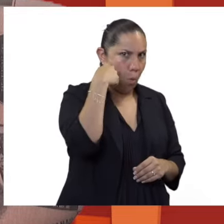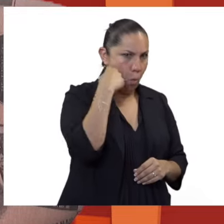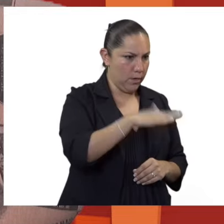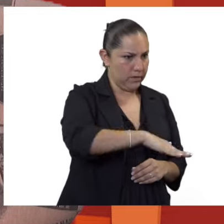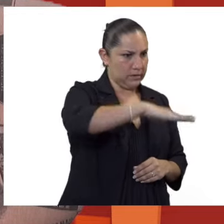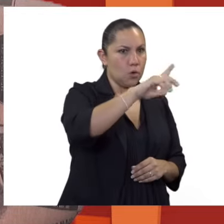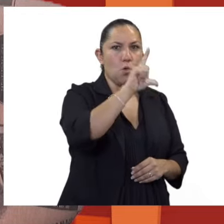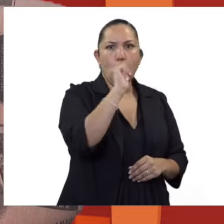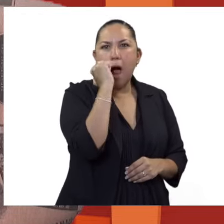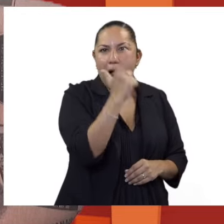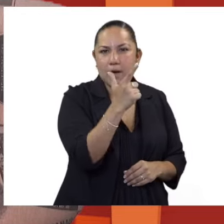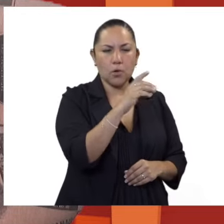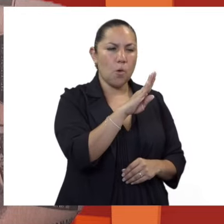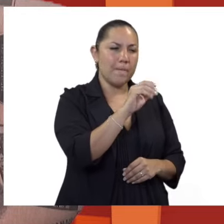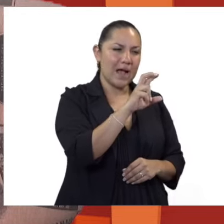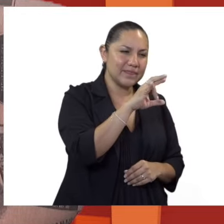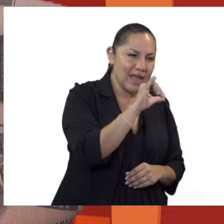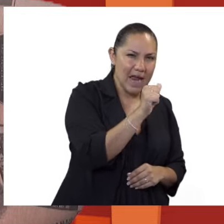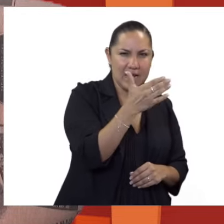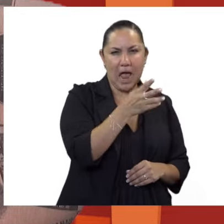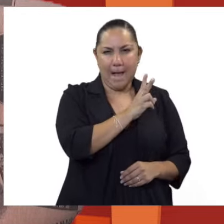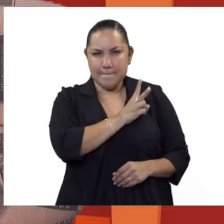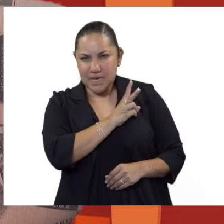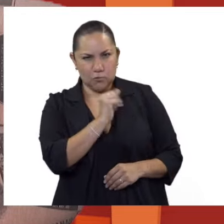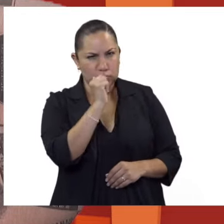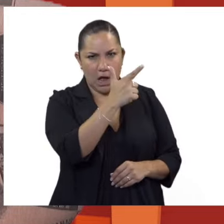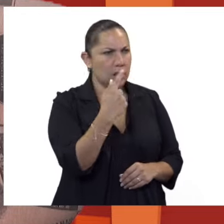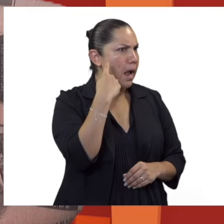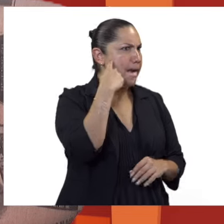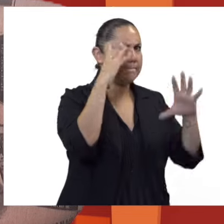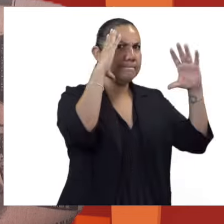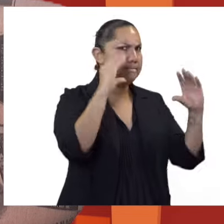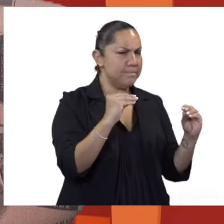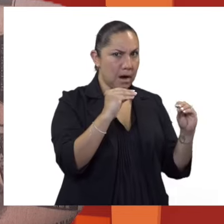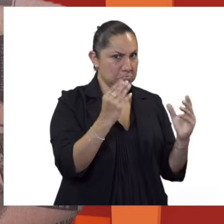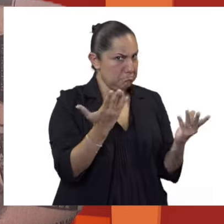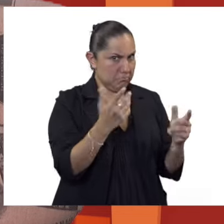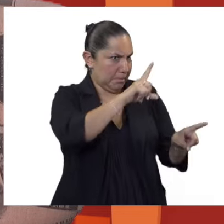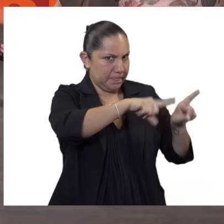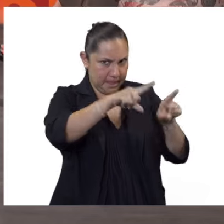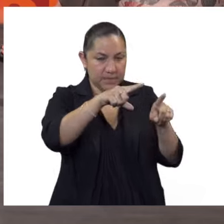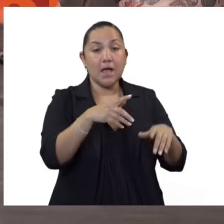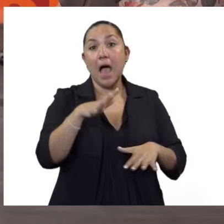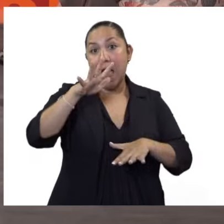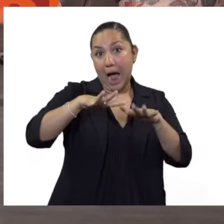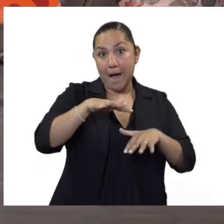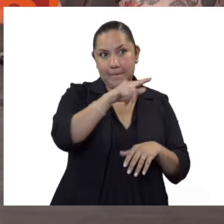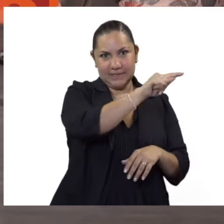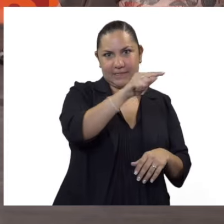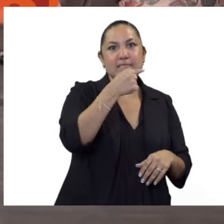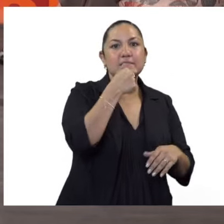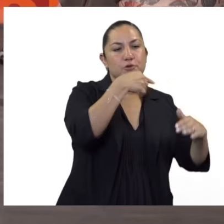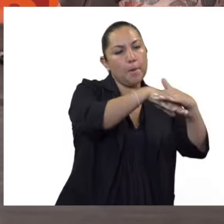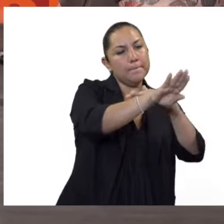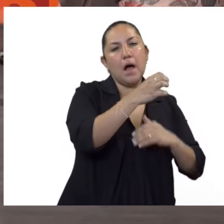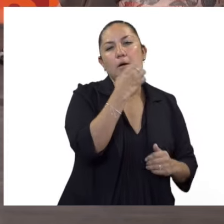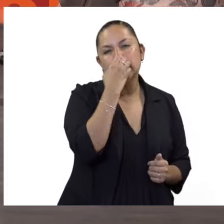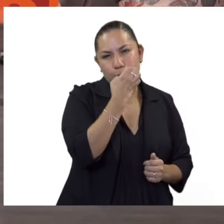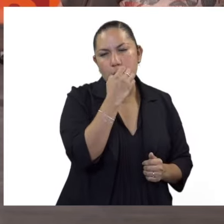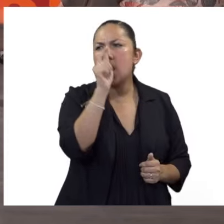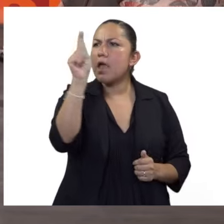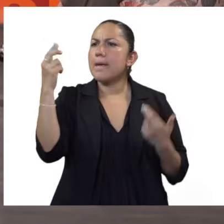bacteria un virus eh Y entonces de pronto están en las escuelas y los maestros refieren Ah tiene